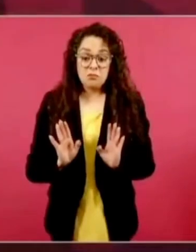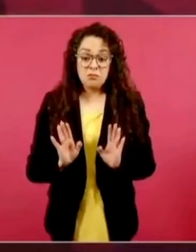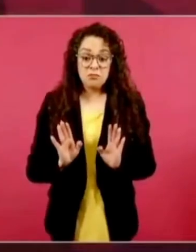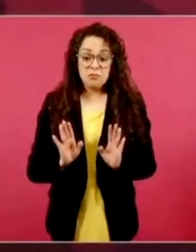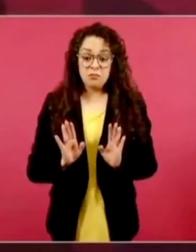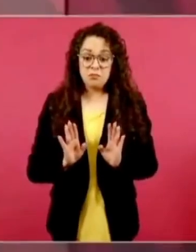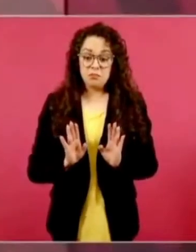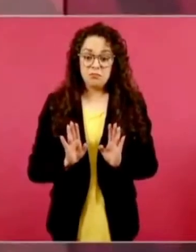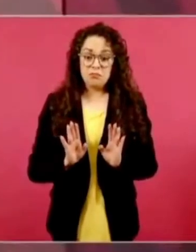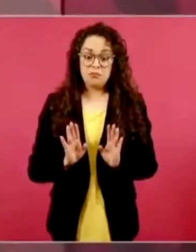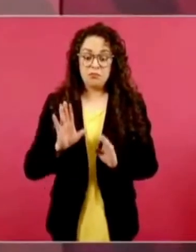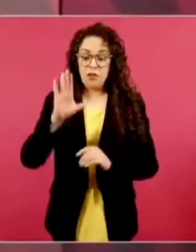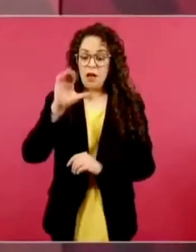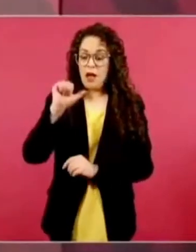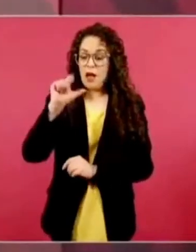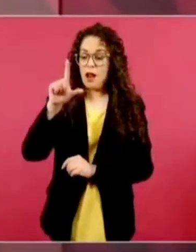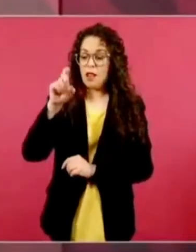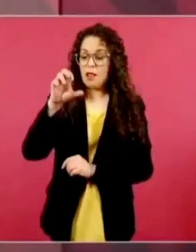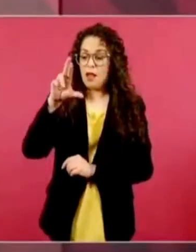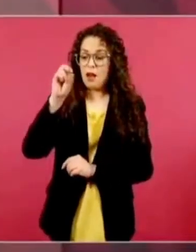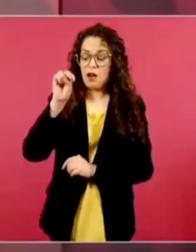Calderón ganó en 16 estados